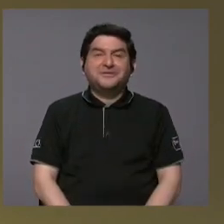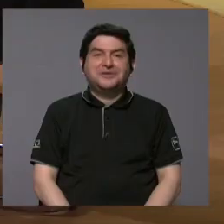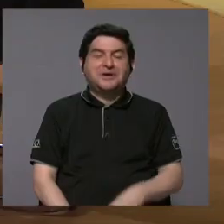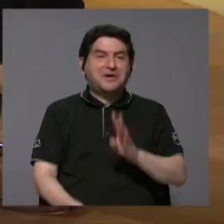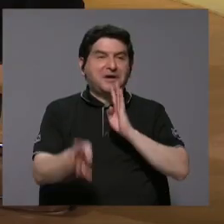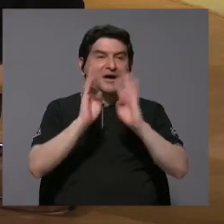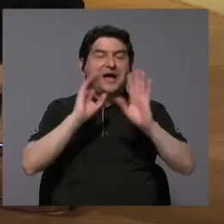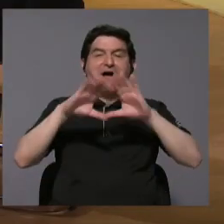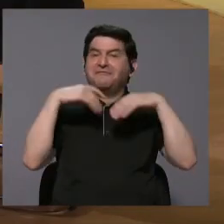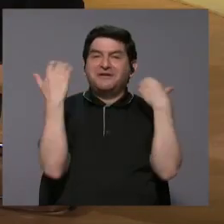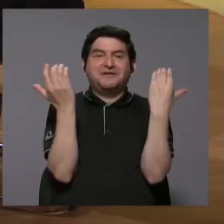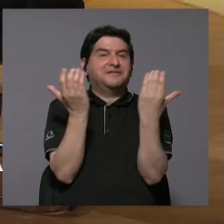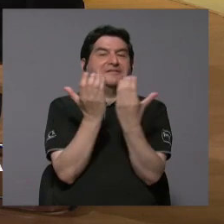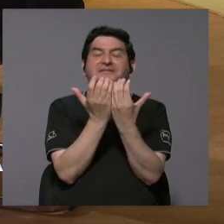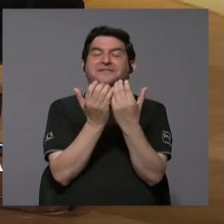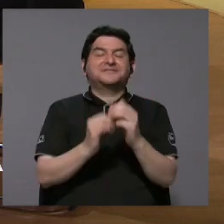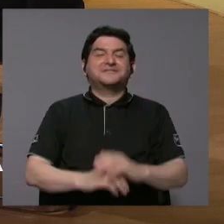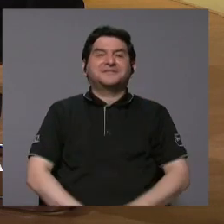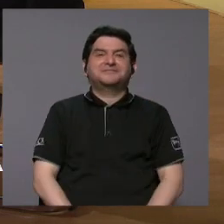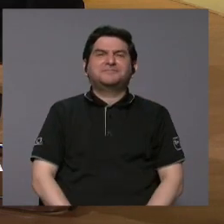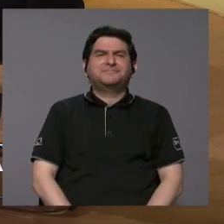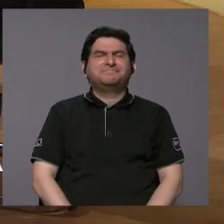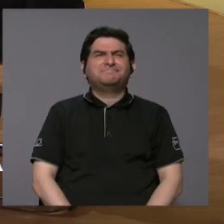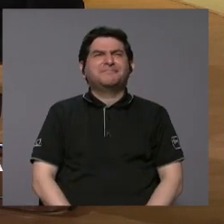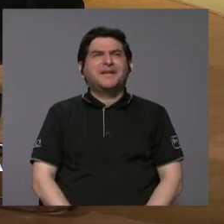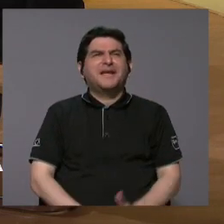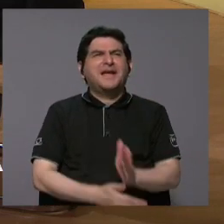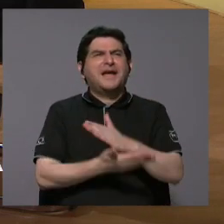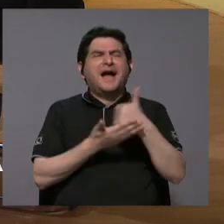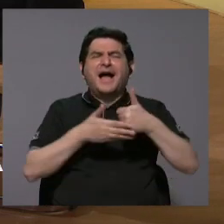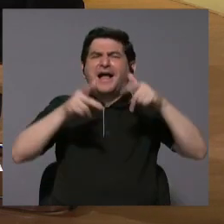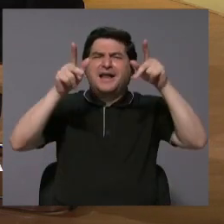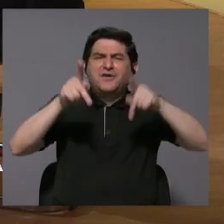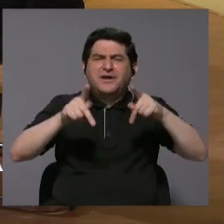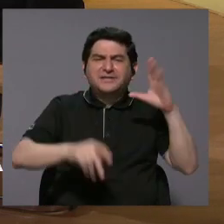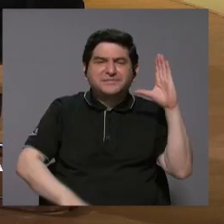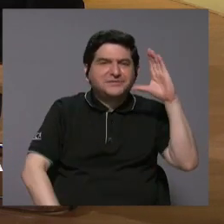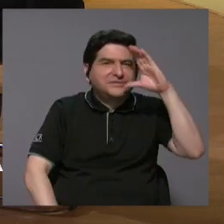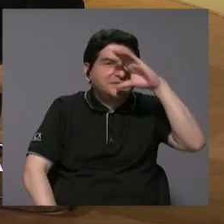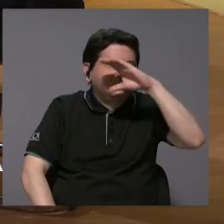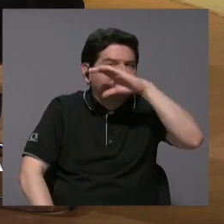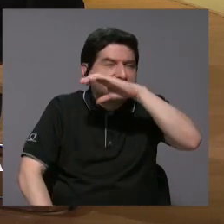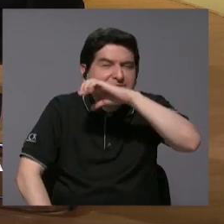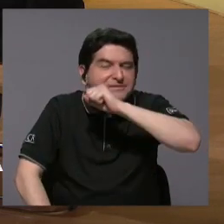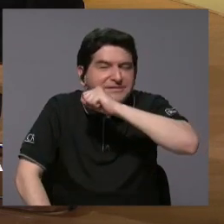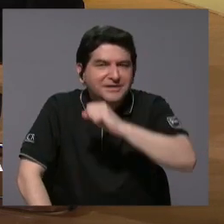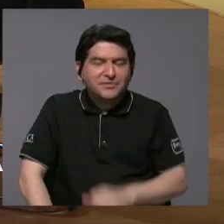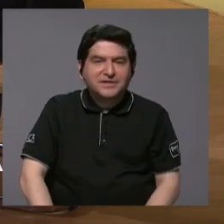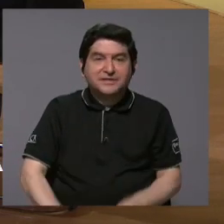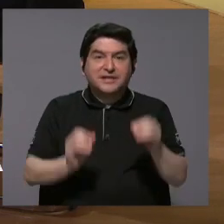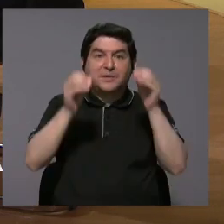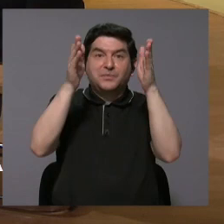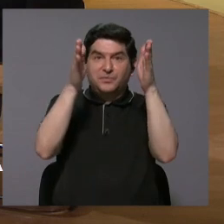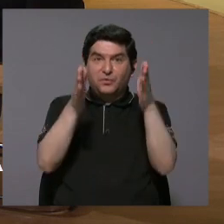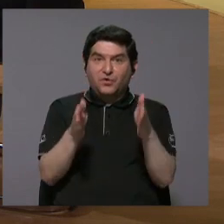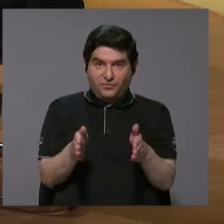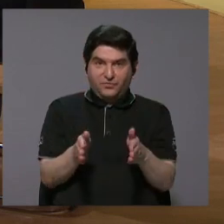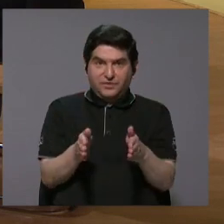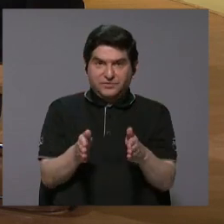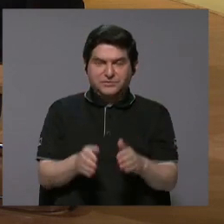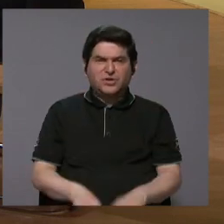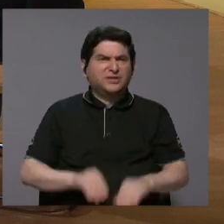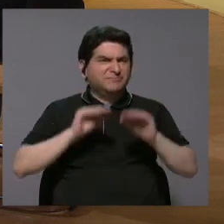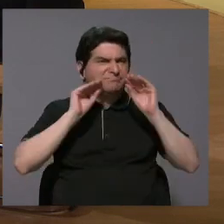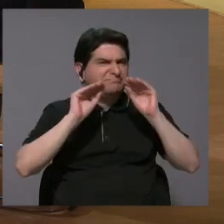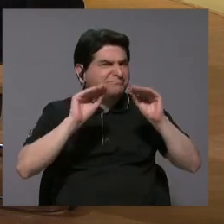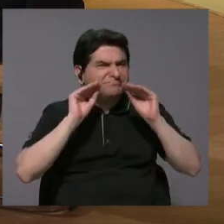hablé en clase, porque algo que la gente no percibe es que los profesores no